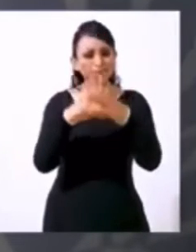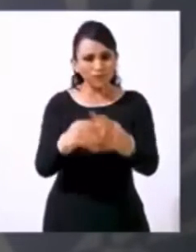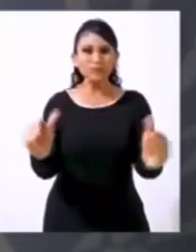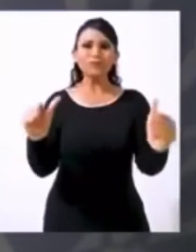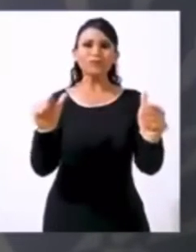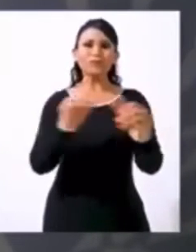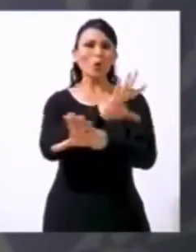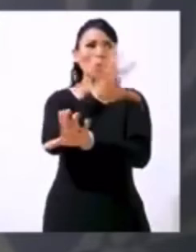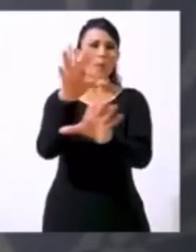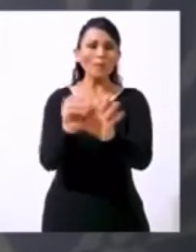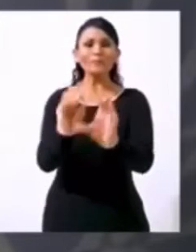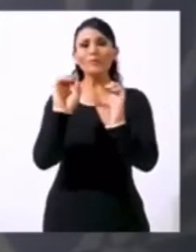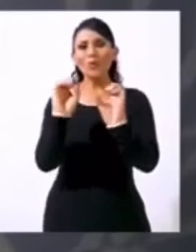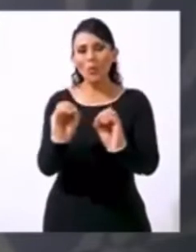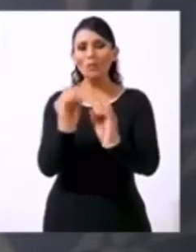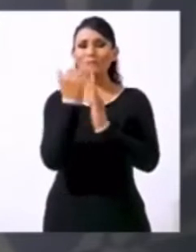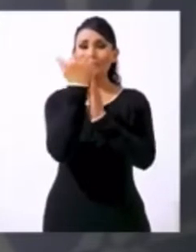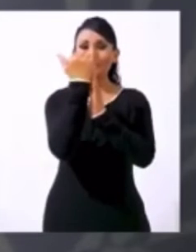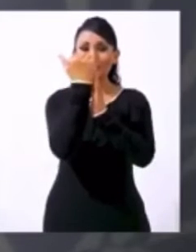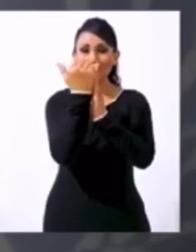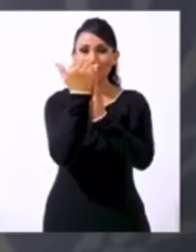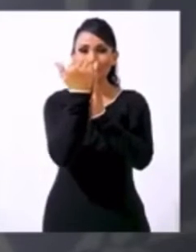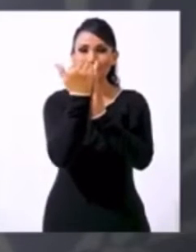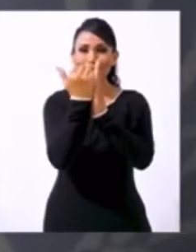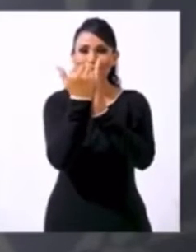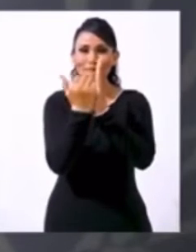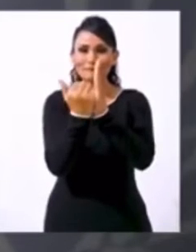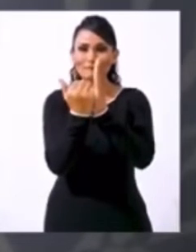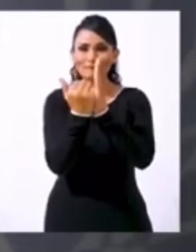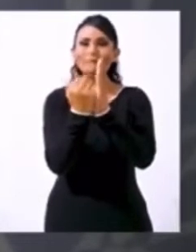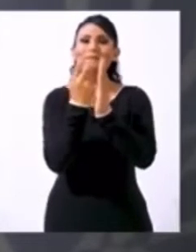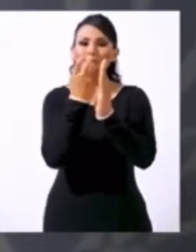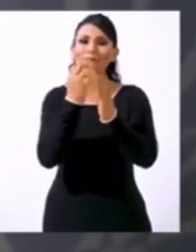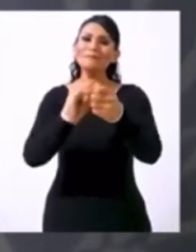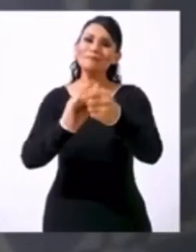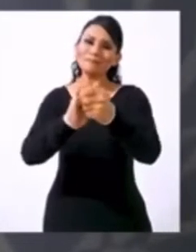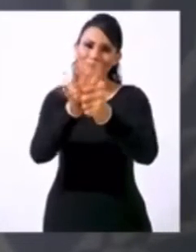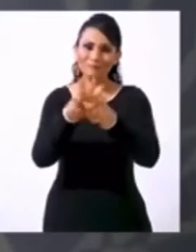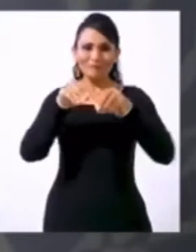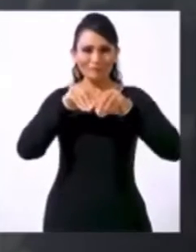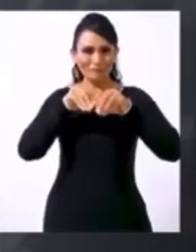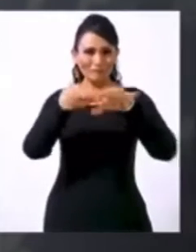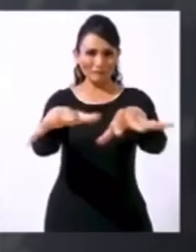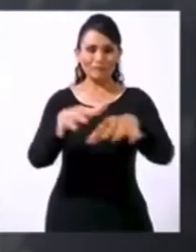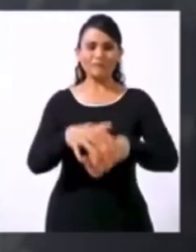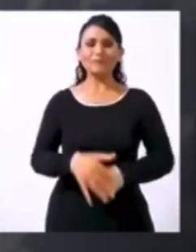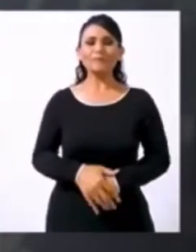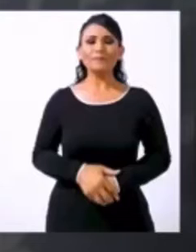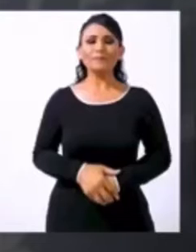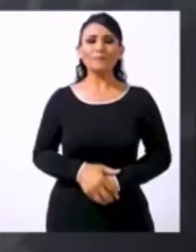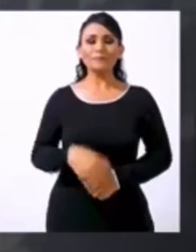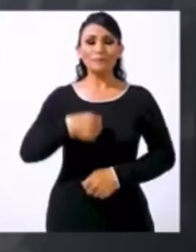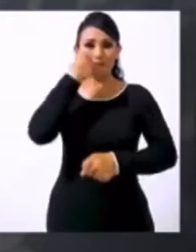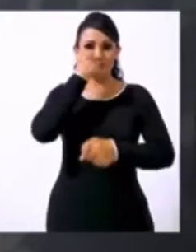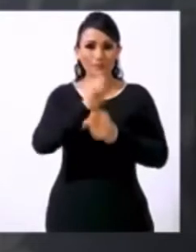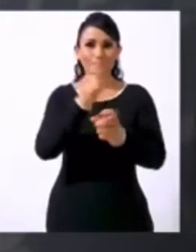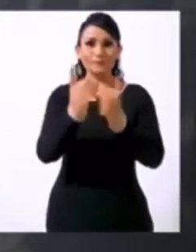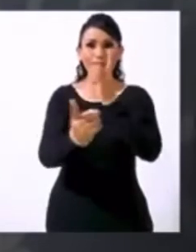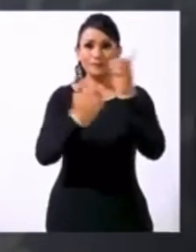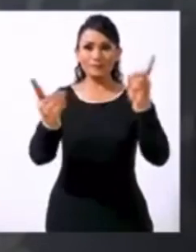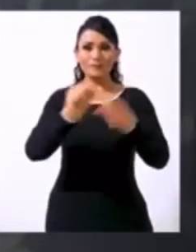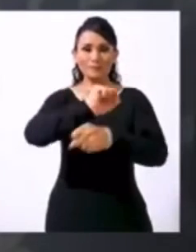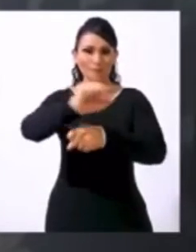disminuido fuertemente a causa de los efectos del COVID-19. La Secretaría de Desarrollo